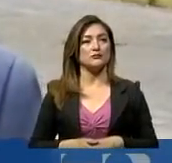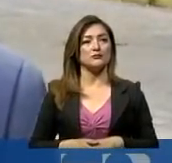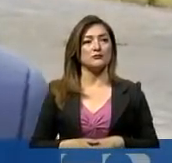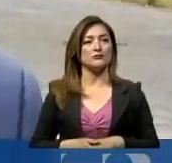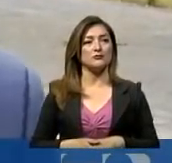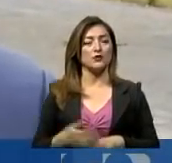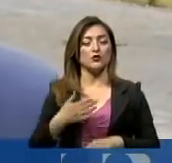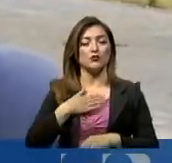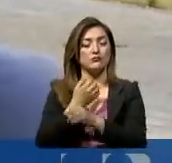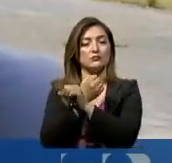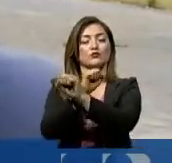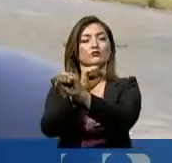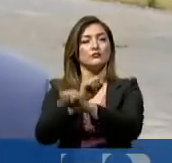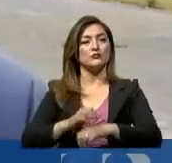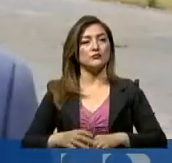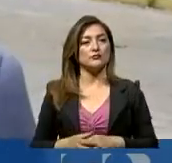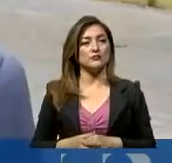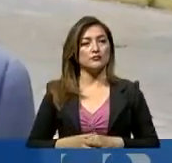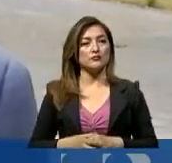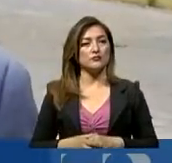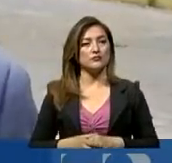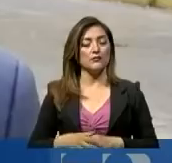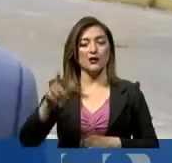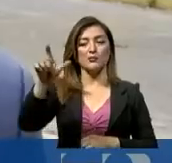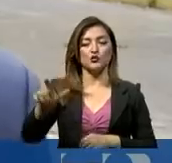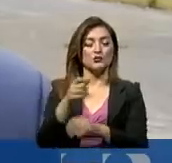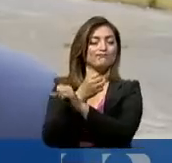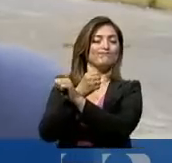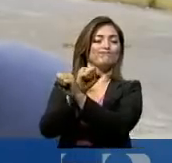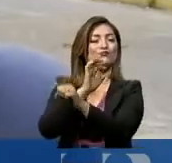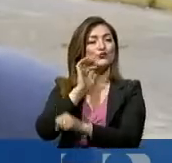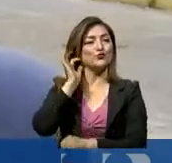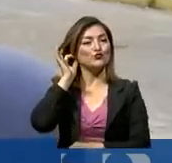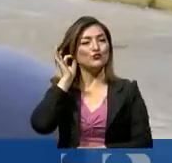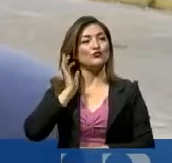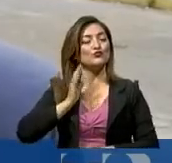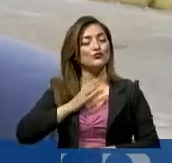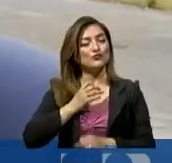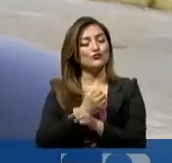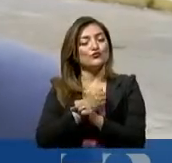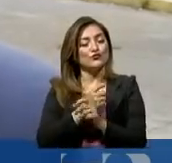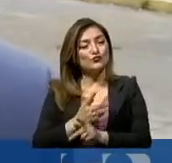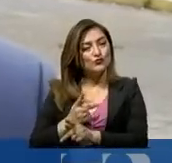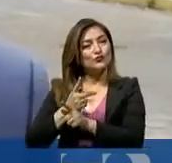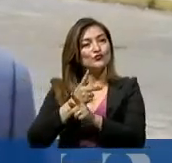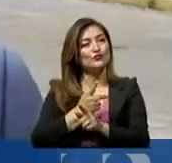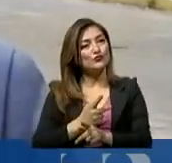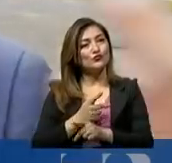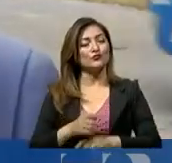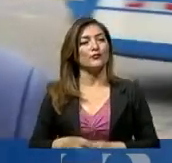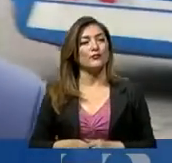yo actué en legítima defensa, salvaguardando la integridad de la ciudadana, la mía, y